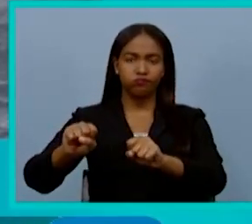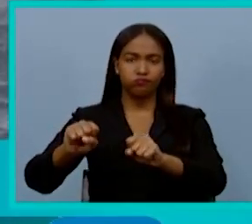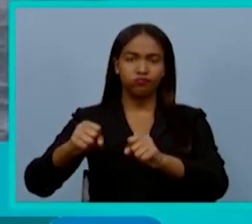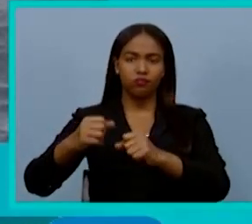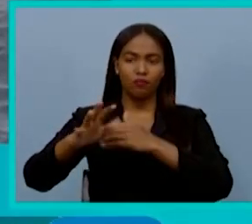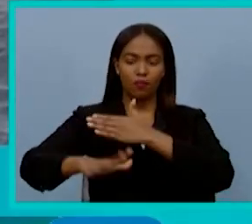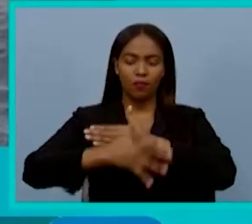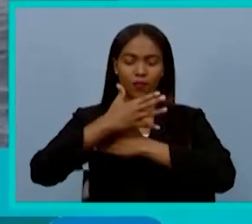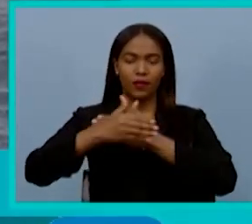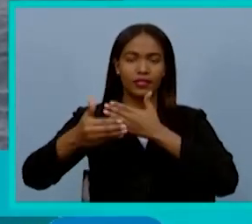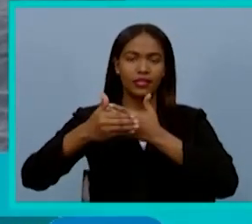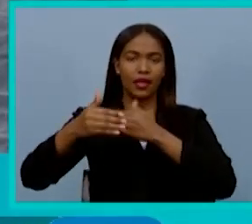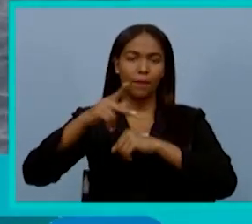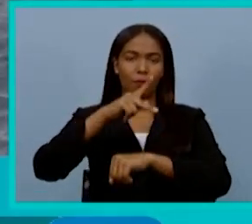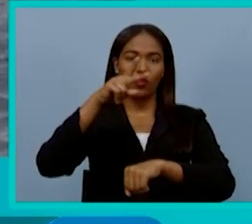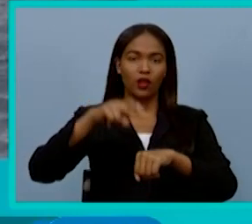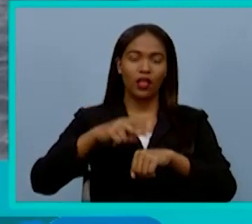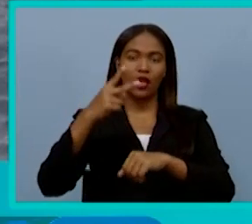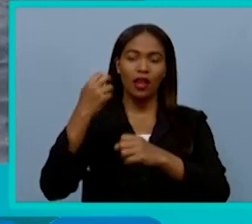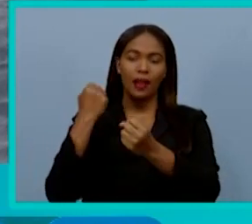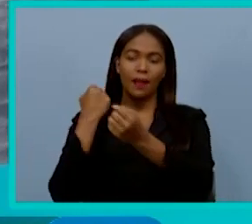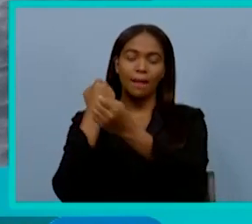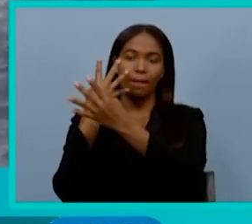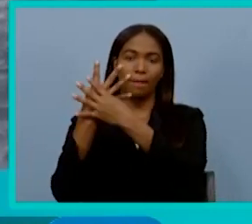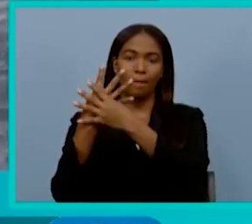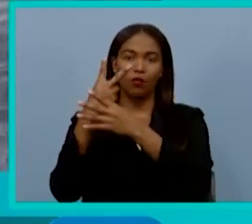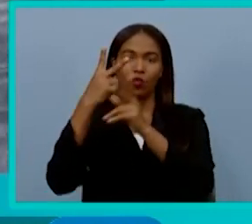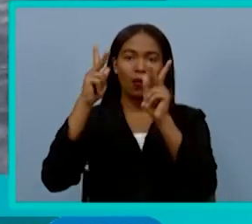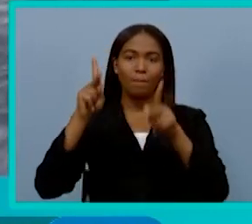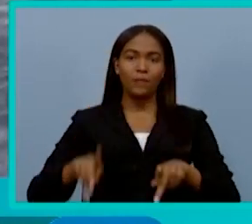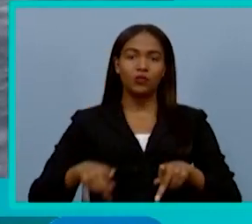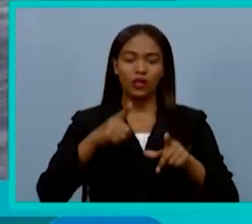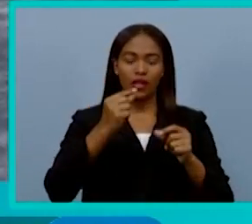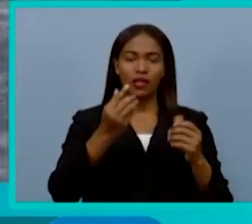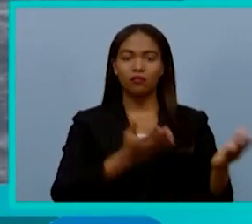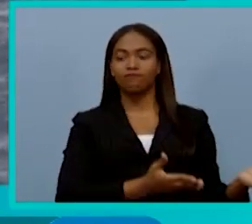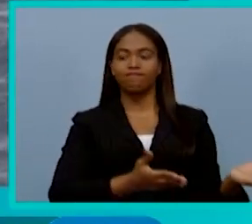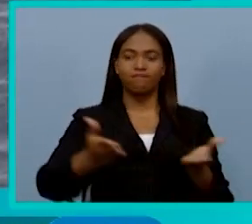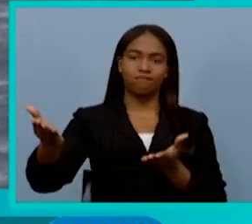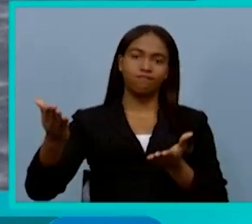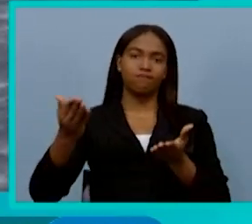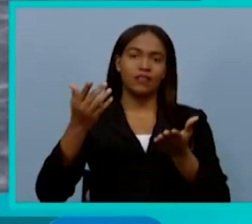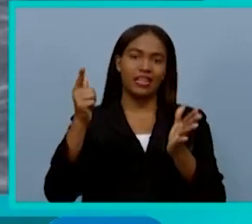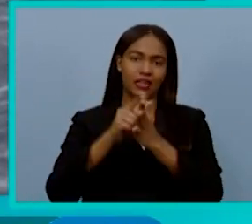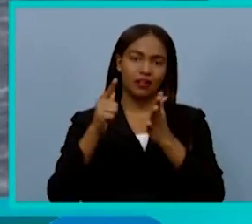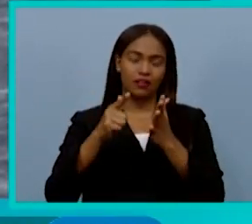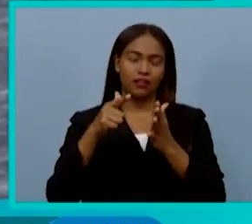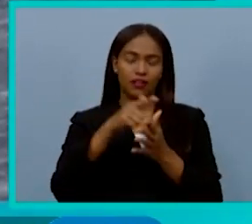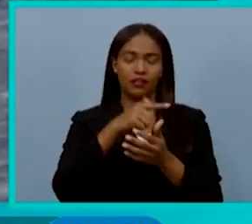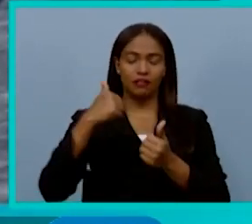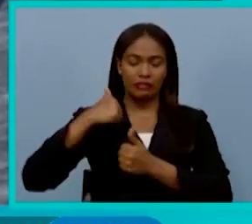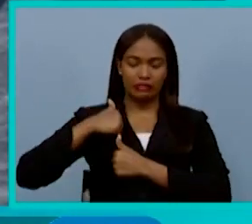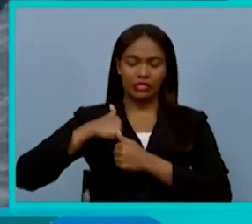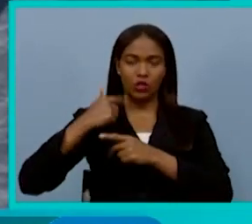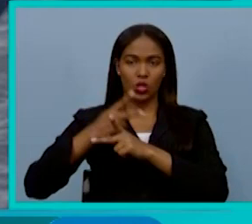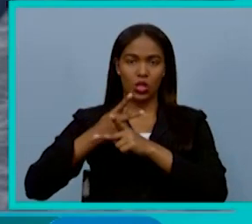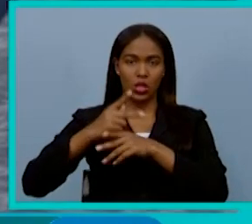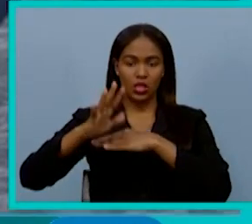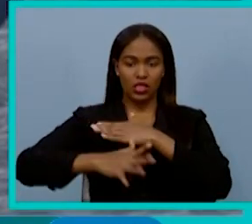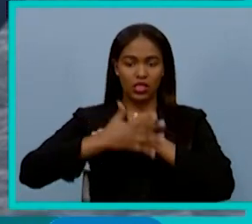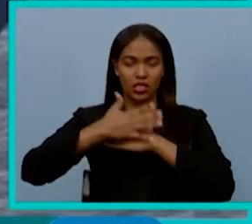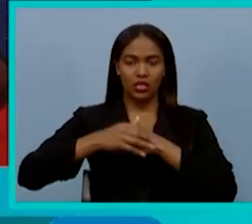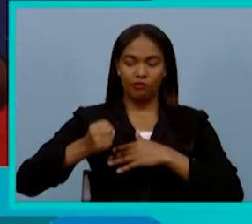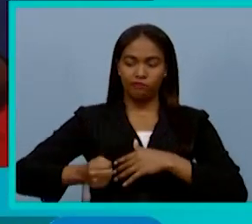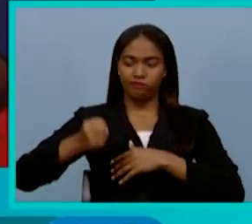Puerto Rico y arrestar a dos supuestos traficantes de migrantes. El guardacostas Winslow Grieser entregó a los